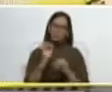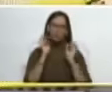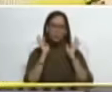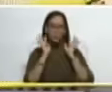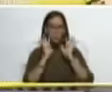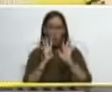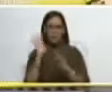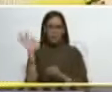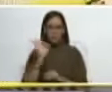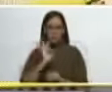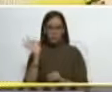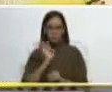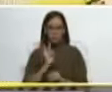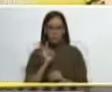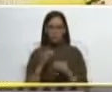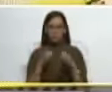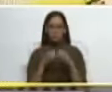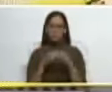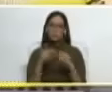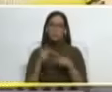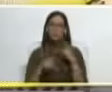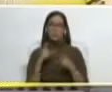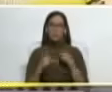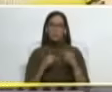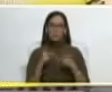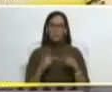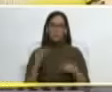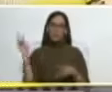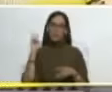99.9% de los sectores productivos de Venezuela,